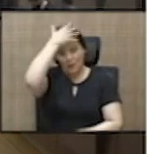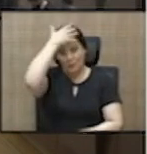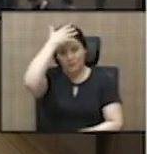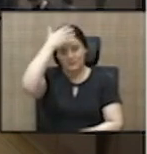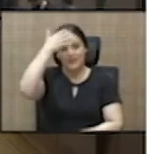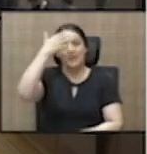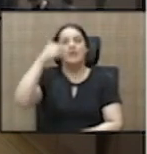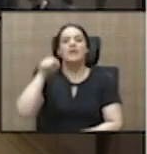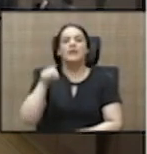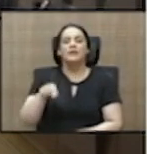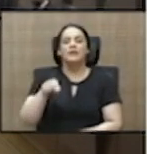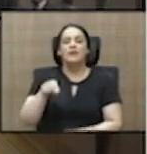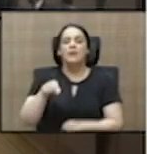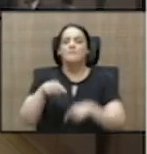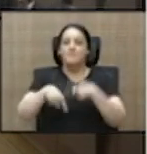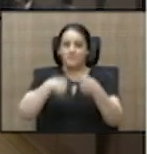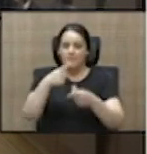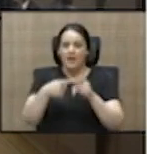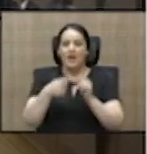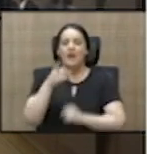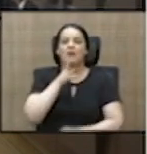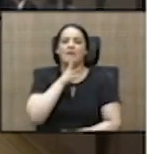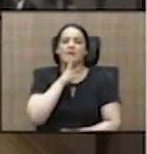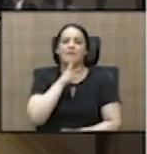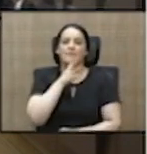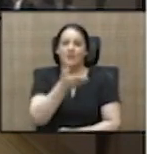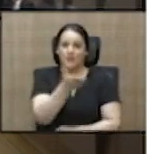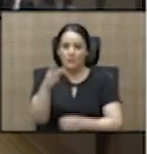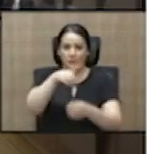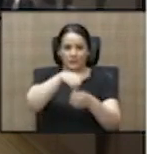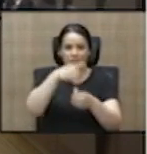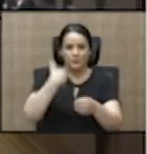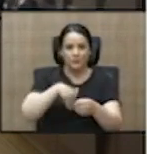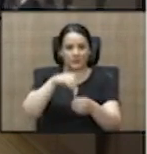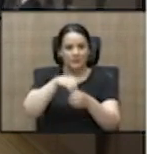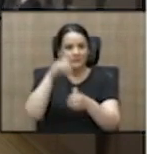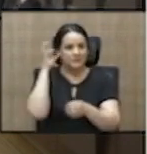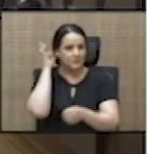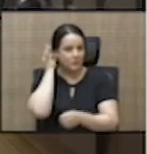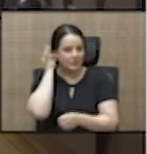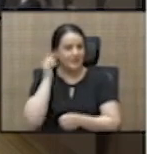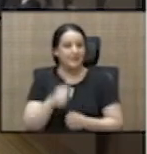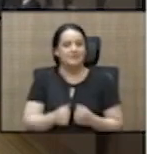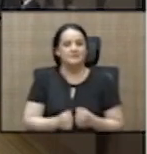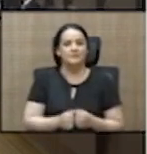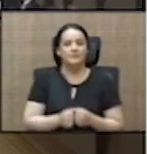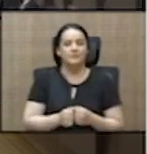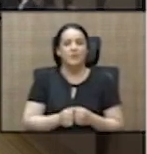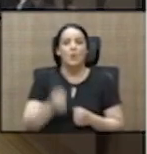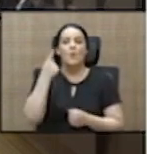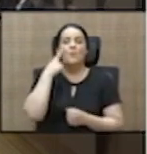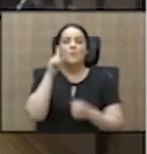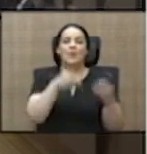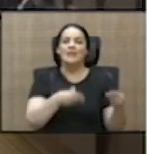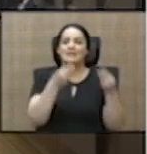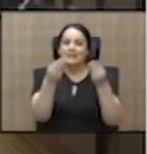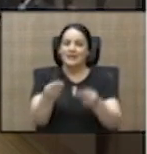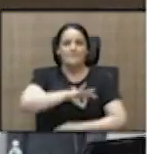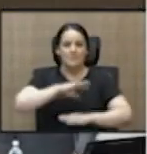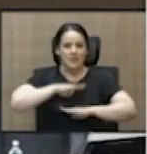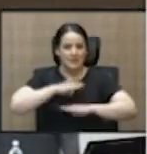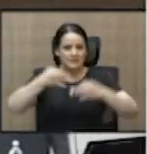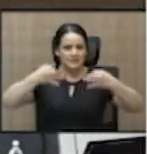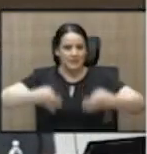torno efectivamente a las prioridades en el último año, y creo que en este apartado hay altos y